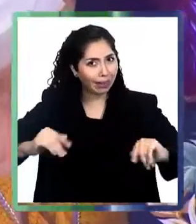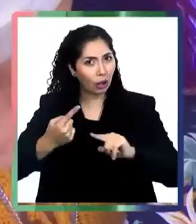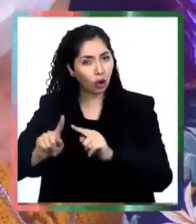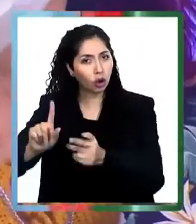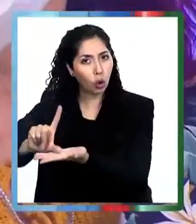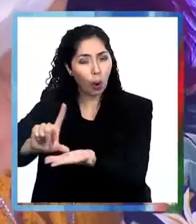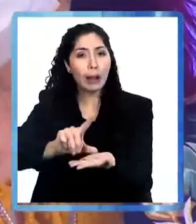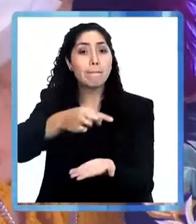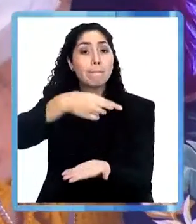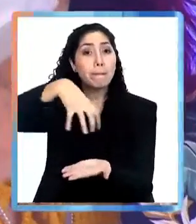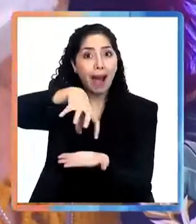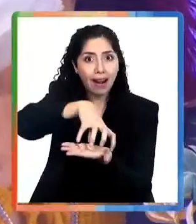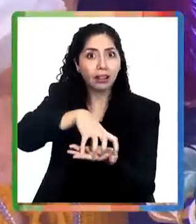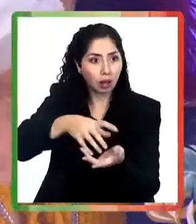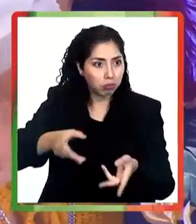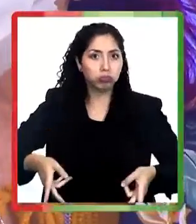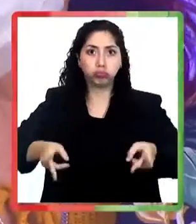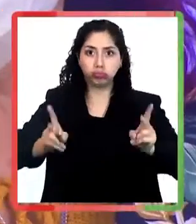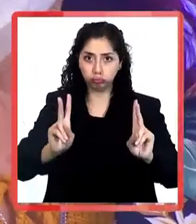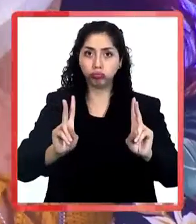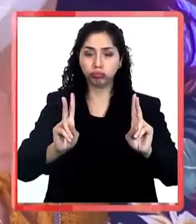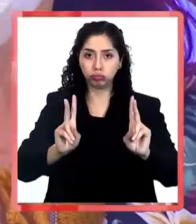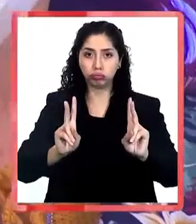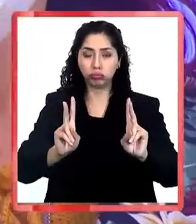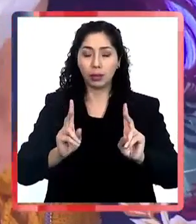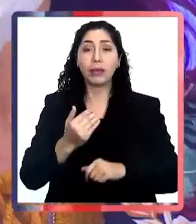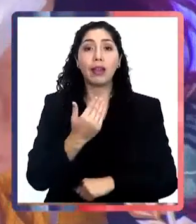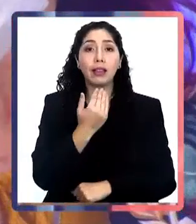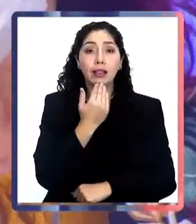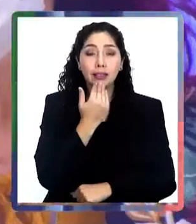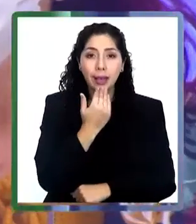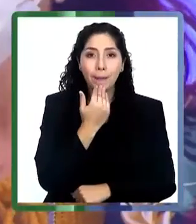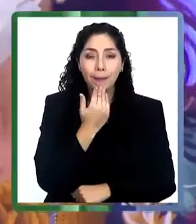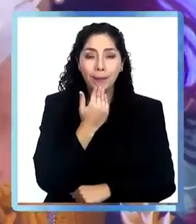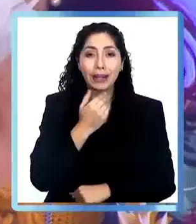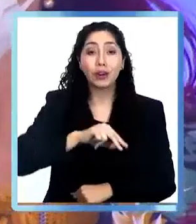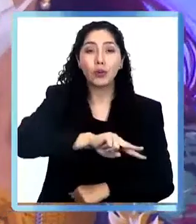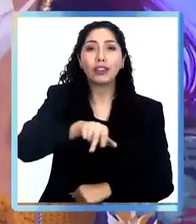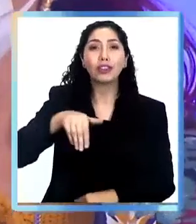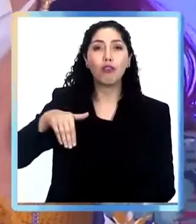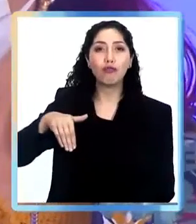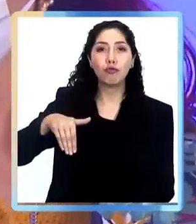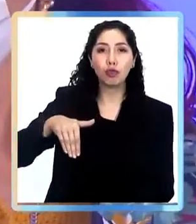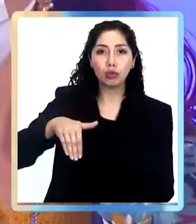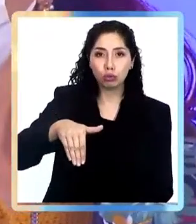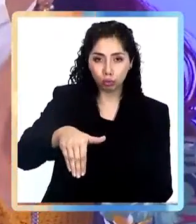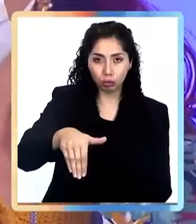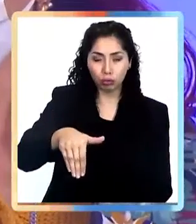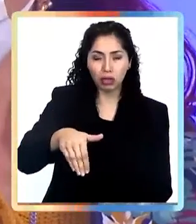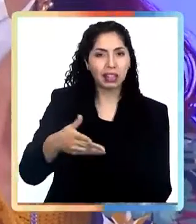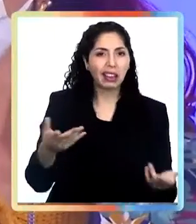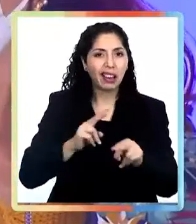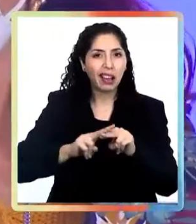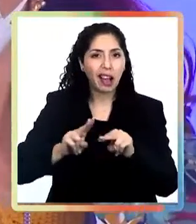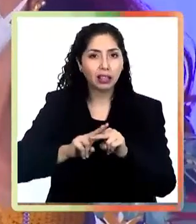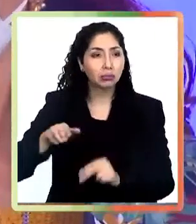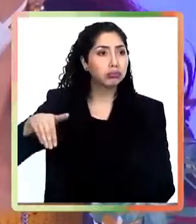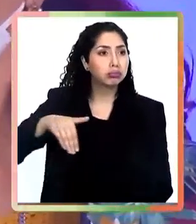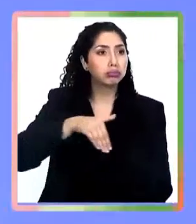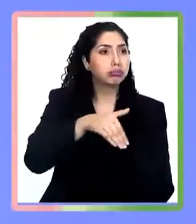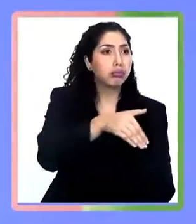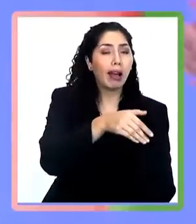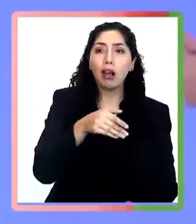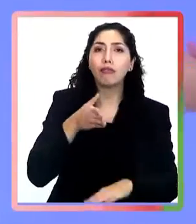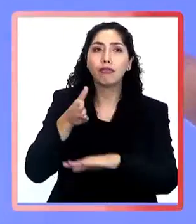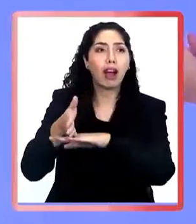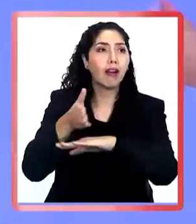abiertos en parque es cierto también tenemos nuestros buses que se trasladan hacia